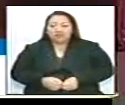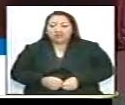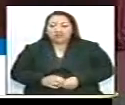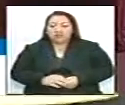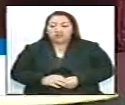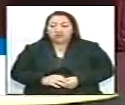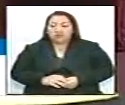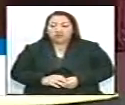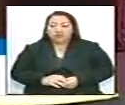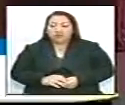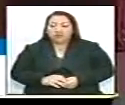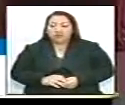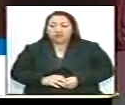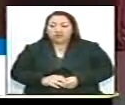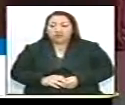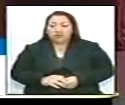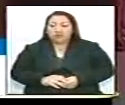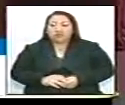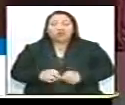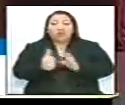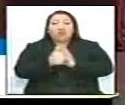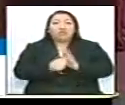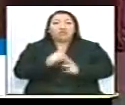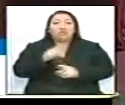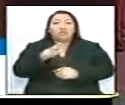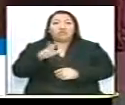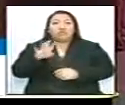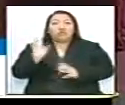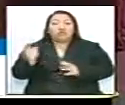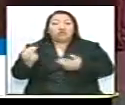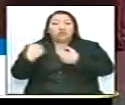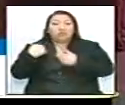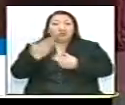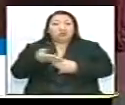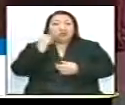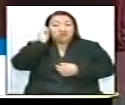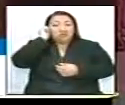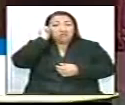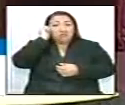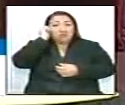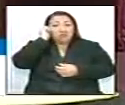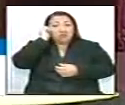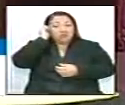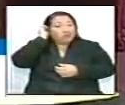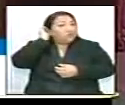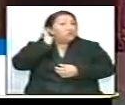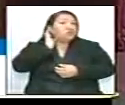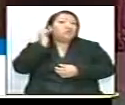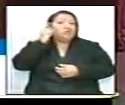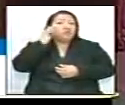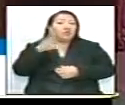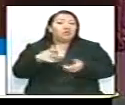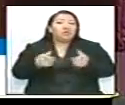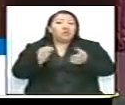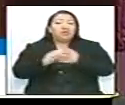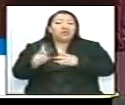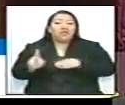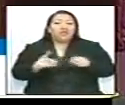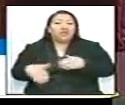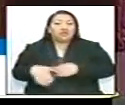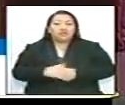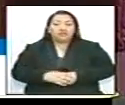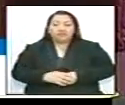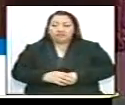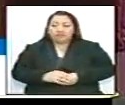y la Constitución, el artículo 134, se lo cargan. O se interpreta un artículo cuando conviene en una dirección y cuando